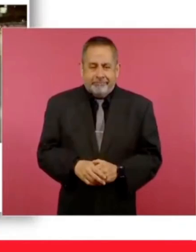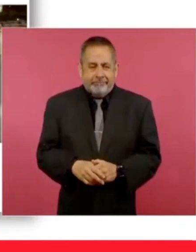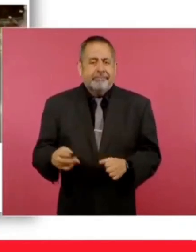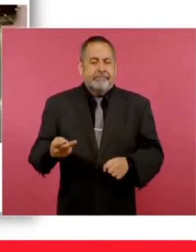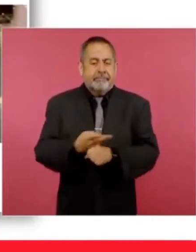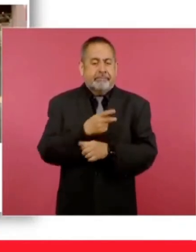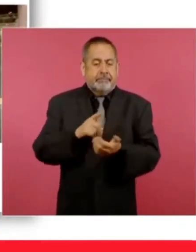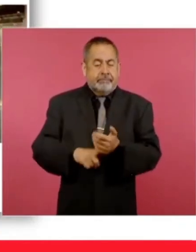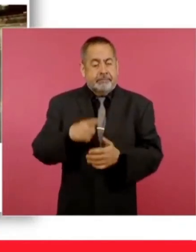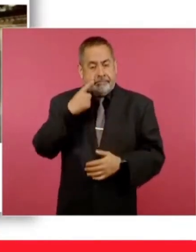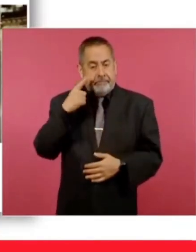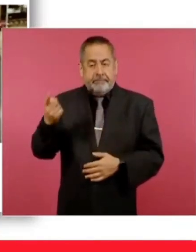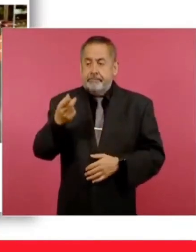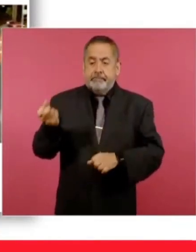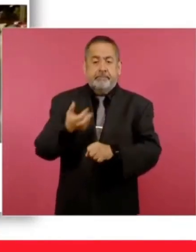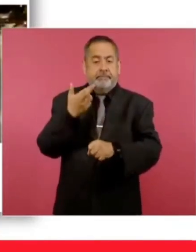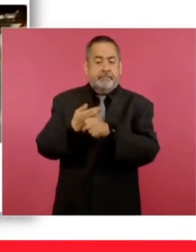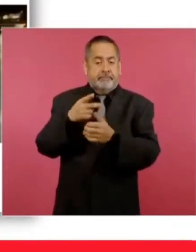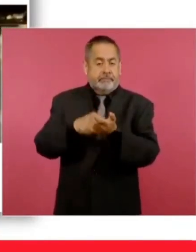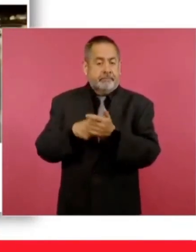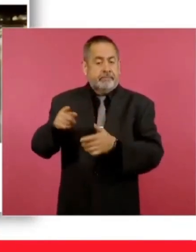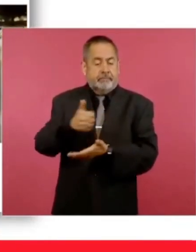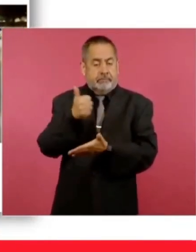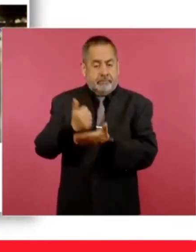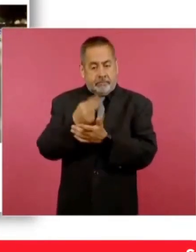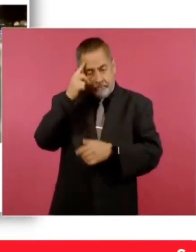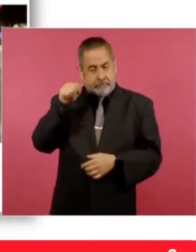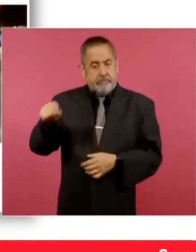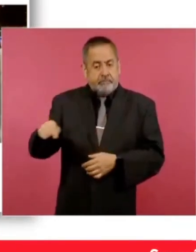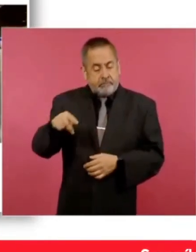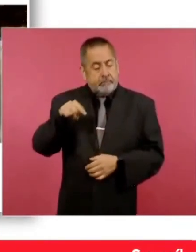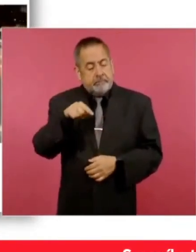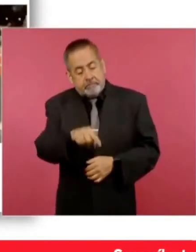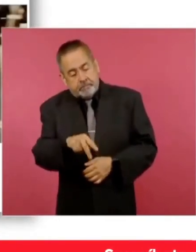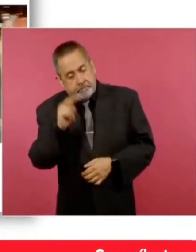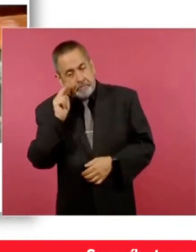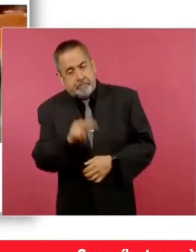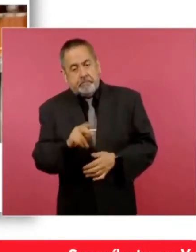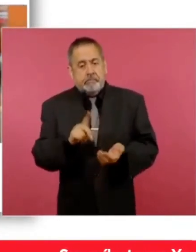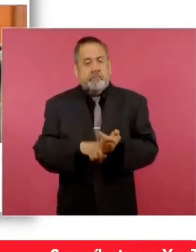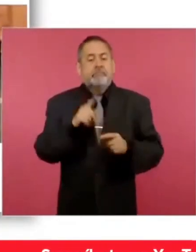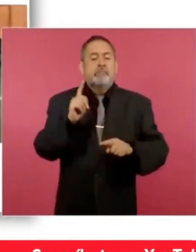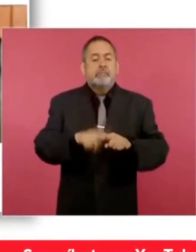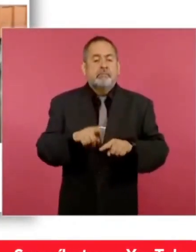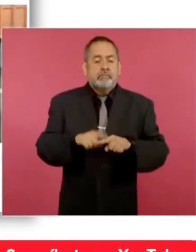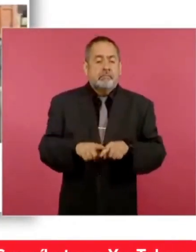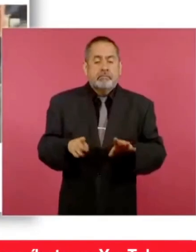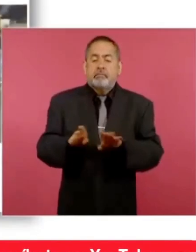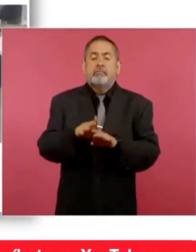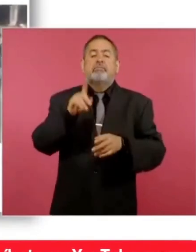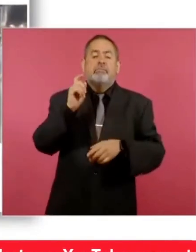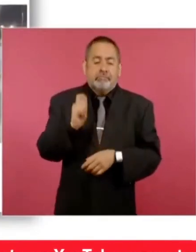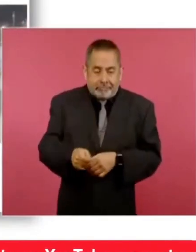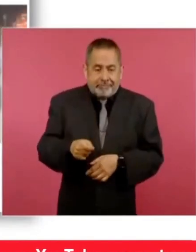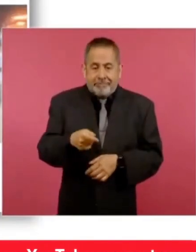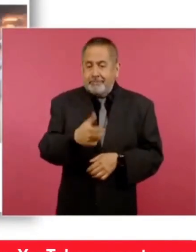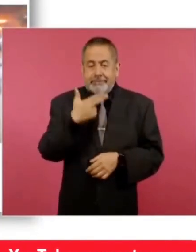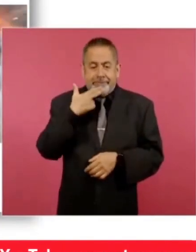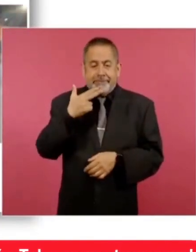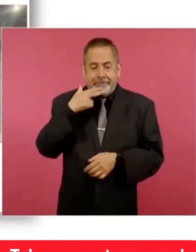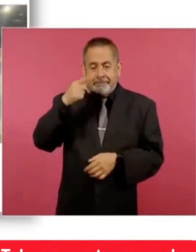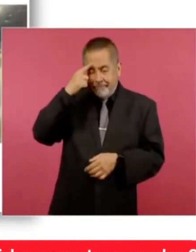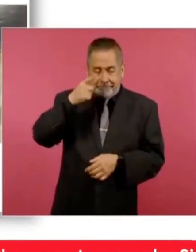la Secretaría de Obras de la Ciudad de México aclaró que lo que se observa en el video es parte de un procedimiento